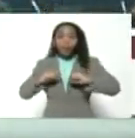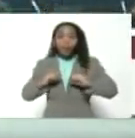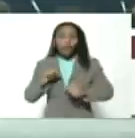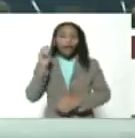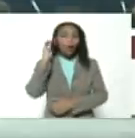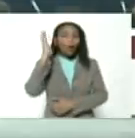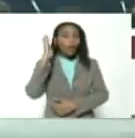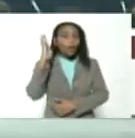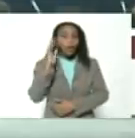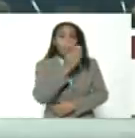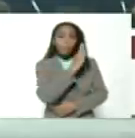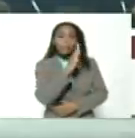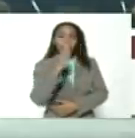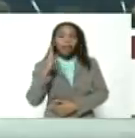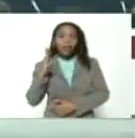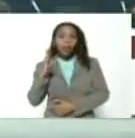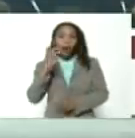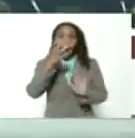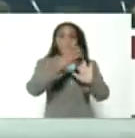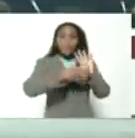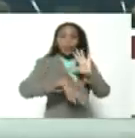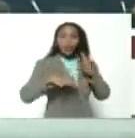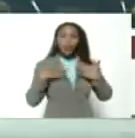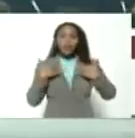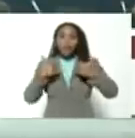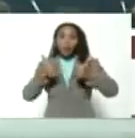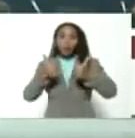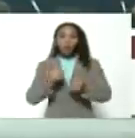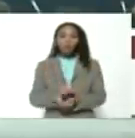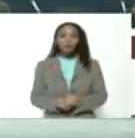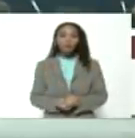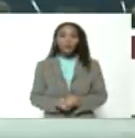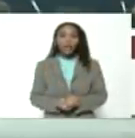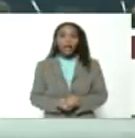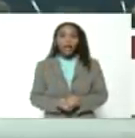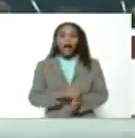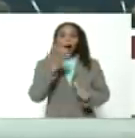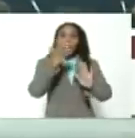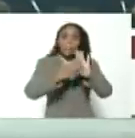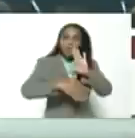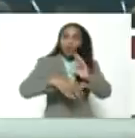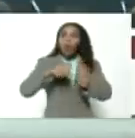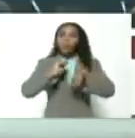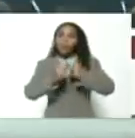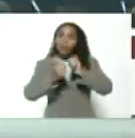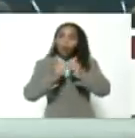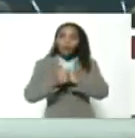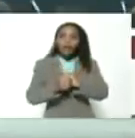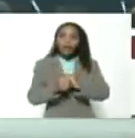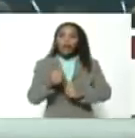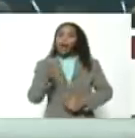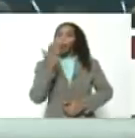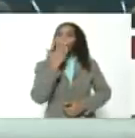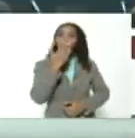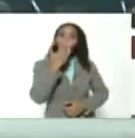Congreso Bicentenario, capítulo salud, capítulo deporte,